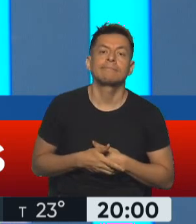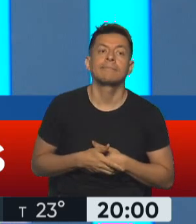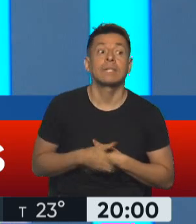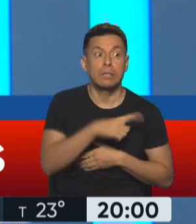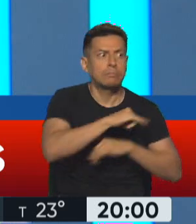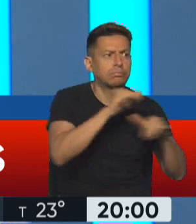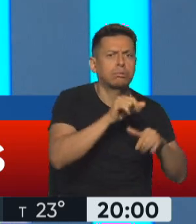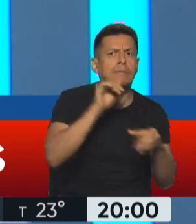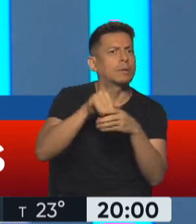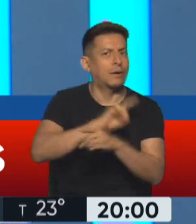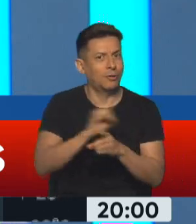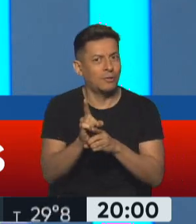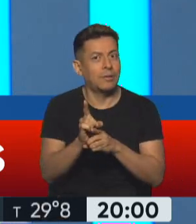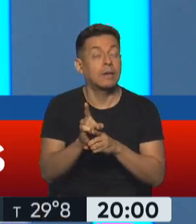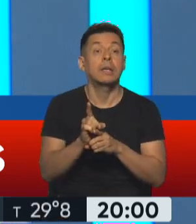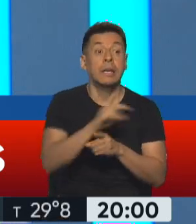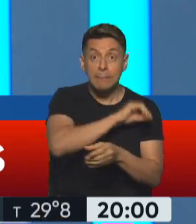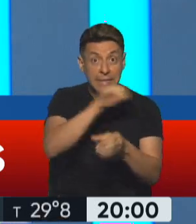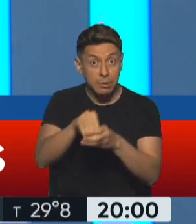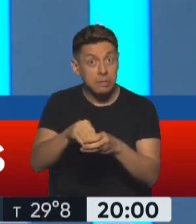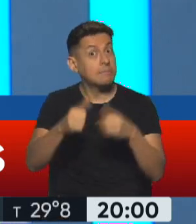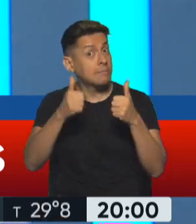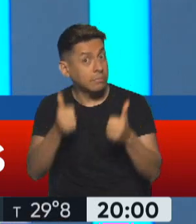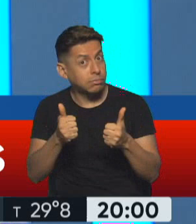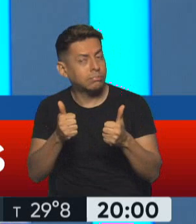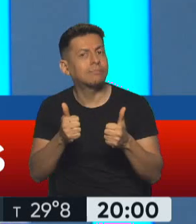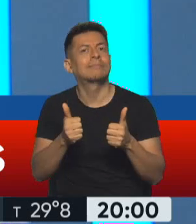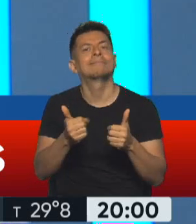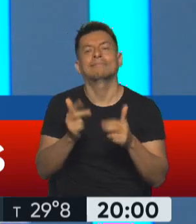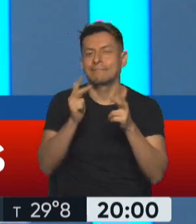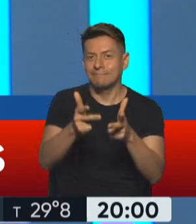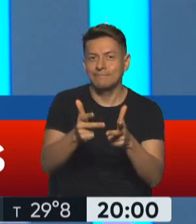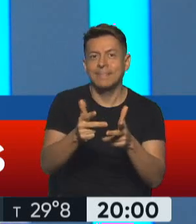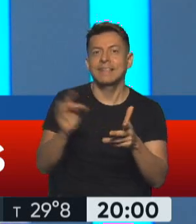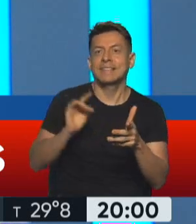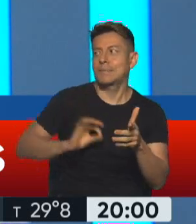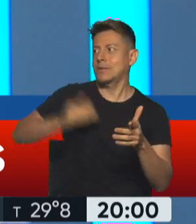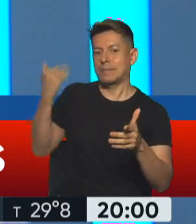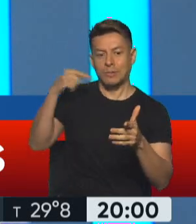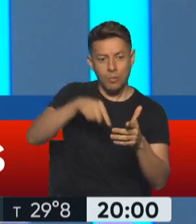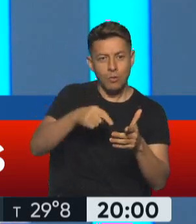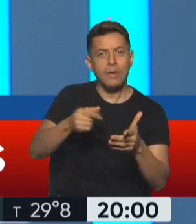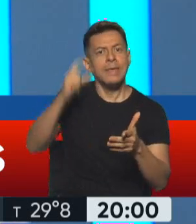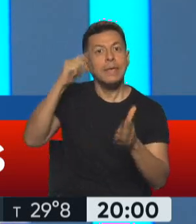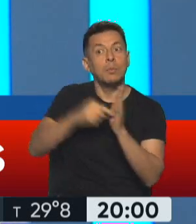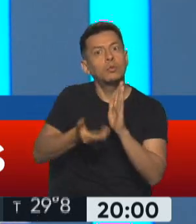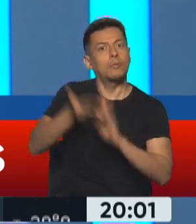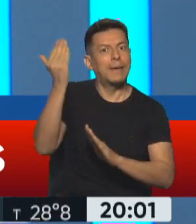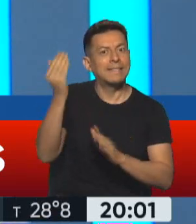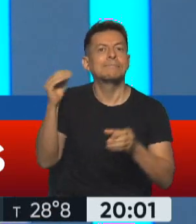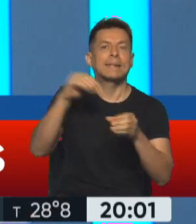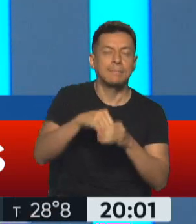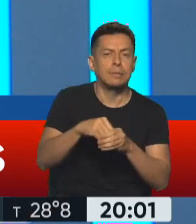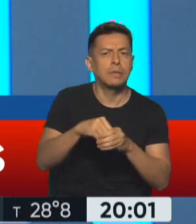¿fue buena la participación? Si bien dijimos que creció 10 puntos comparado con, sí, diciembre del año pasado, ¿o fue mala? Porque